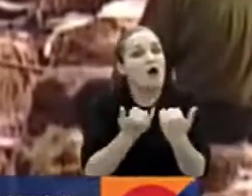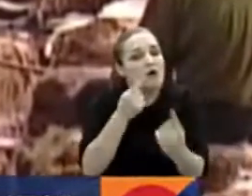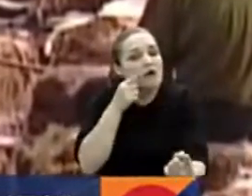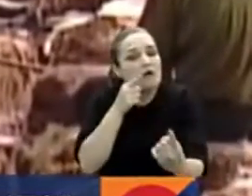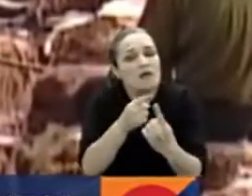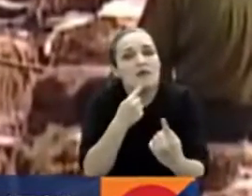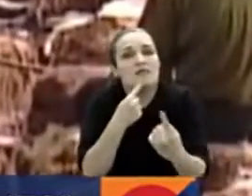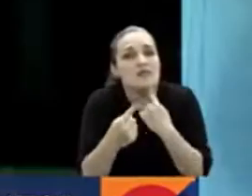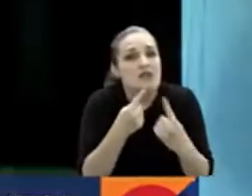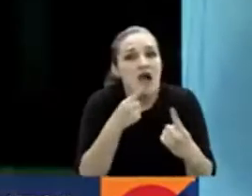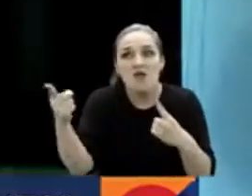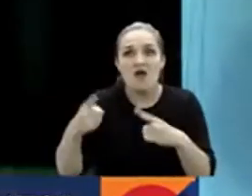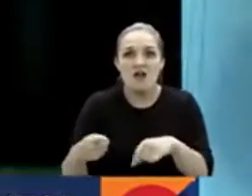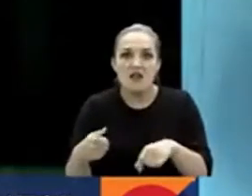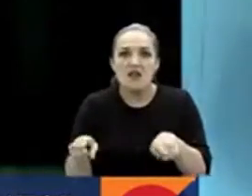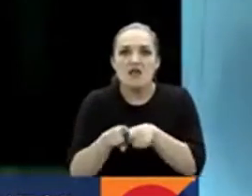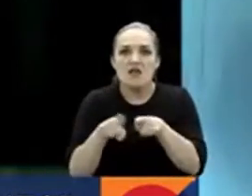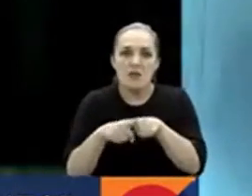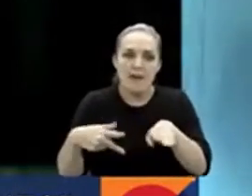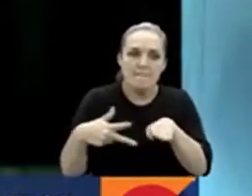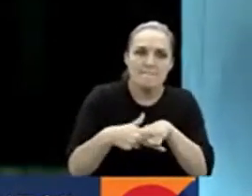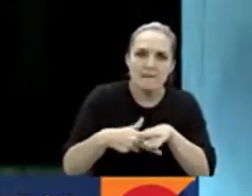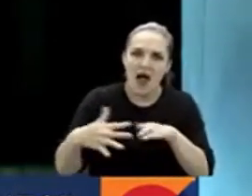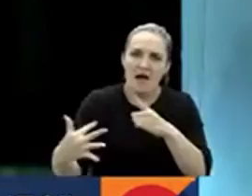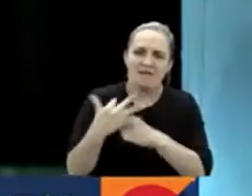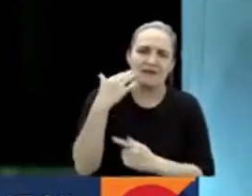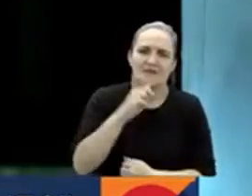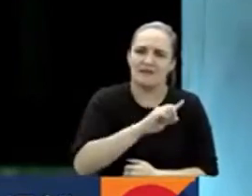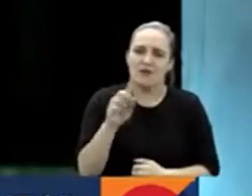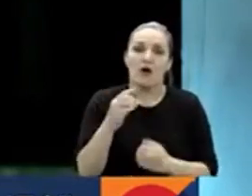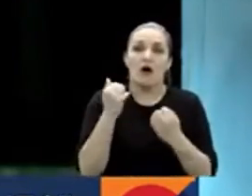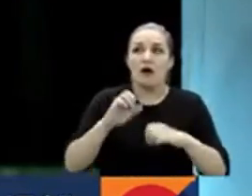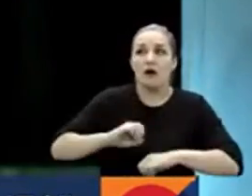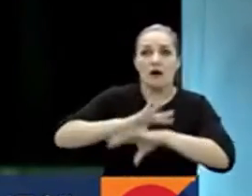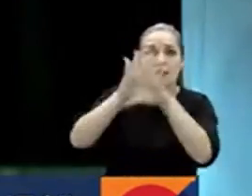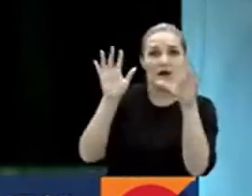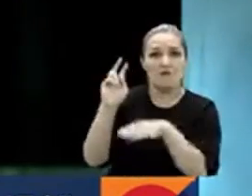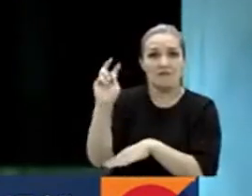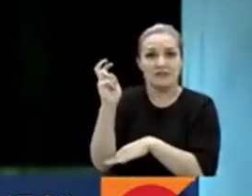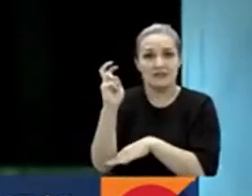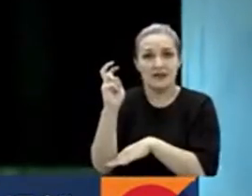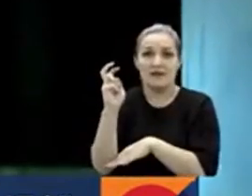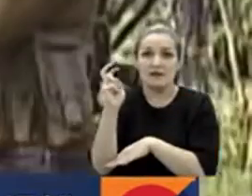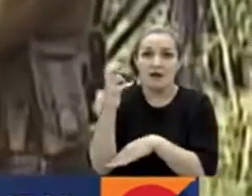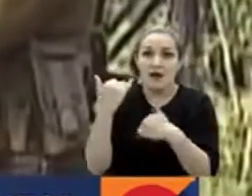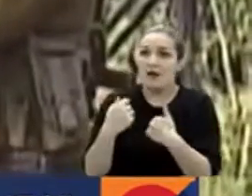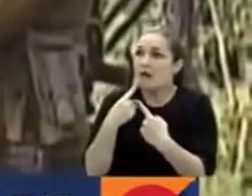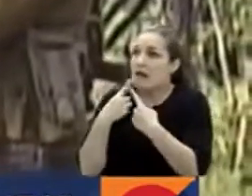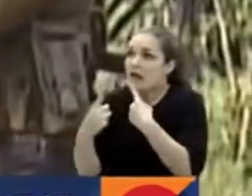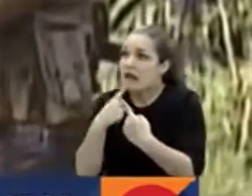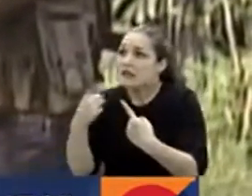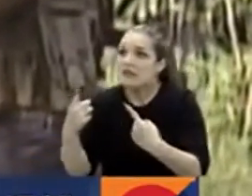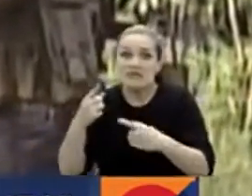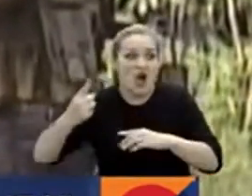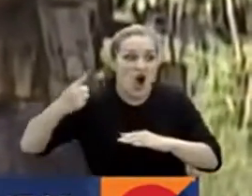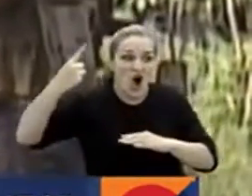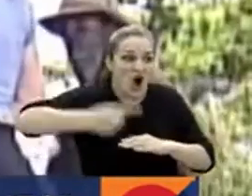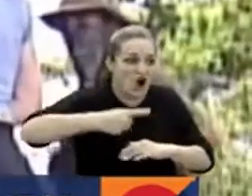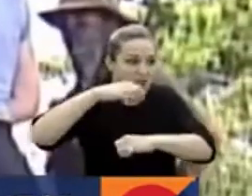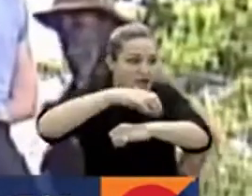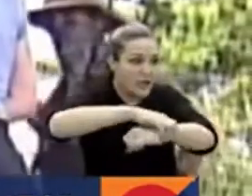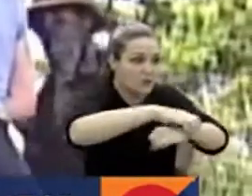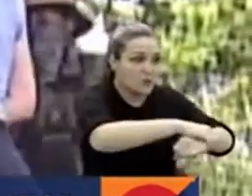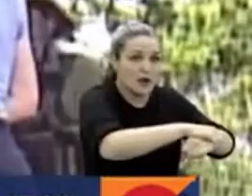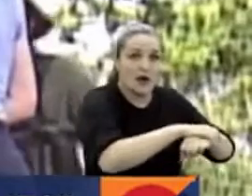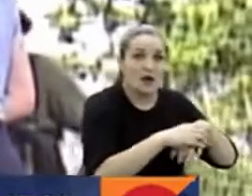diálogos no debe ser truncado. Aclarar a la Fiscalía el contexto en que se están solicitando órdenes de captura frente a organizaciones que no